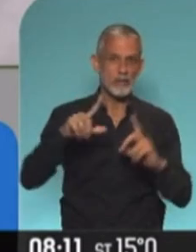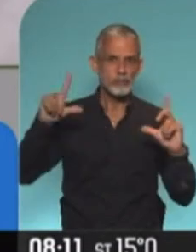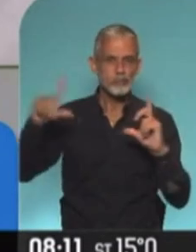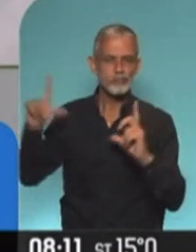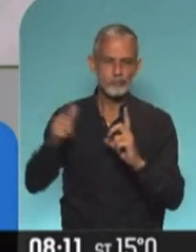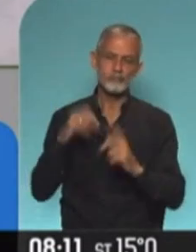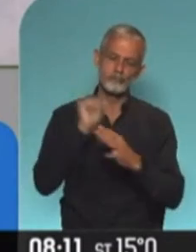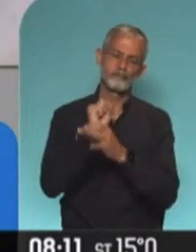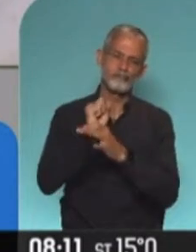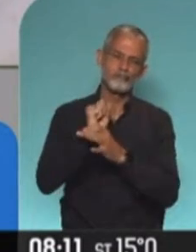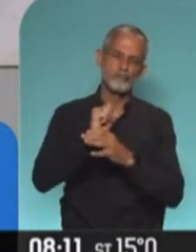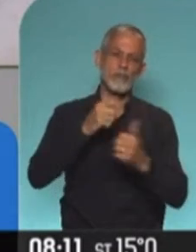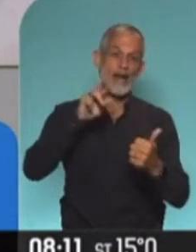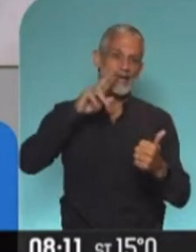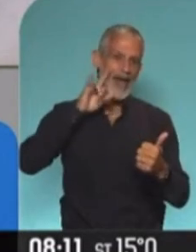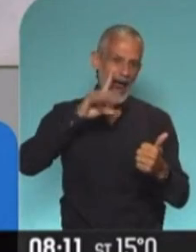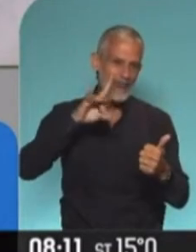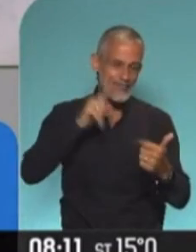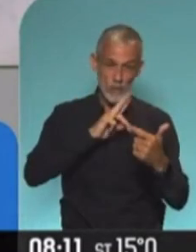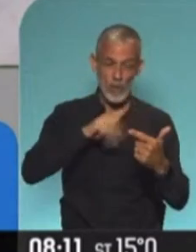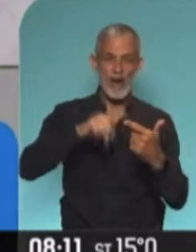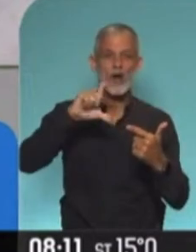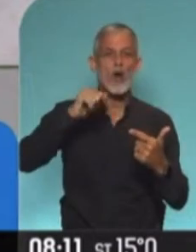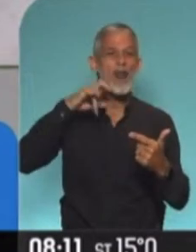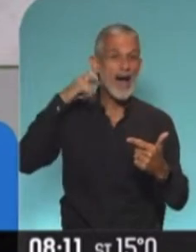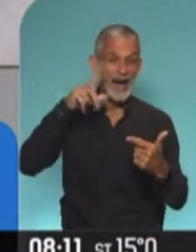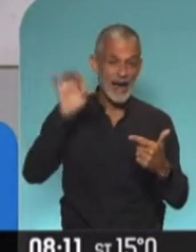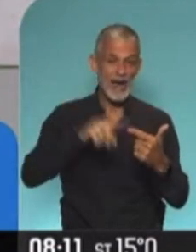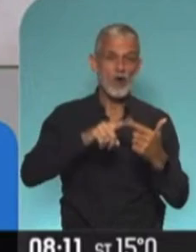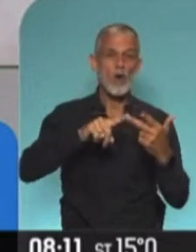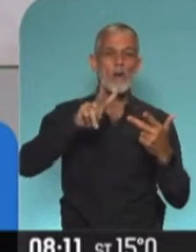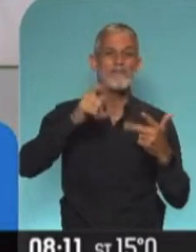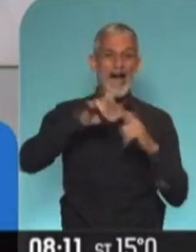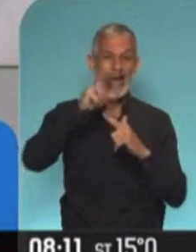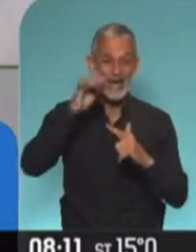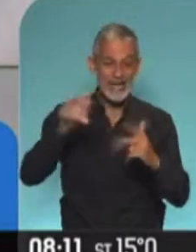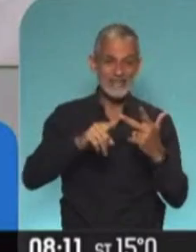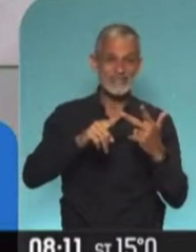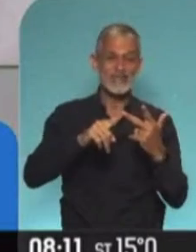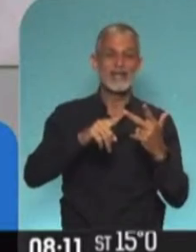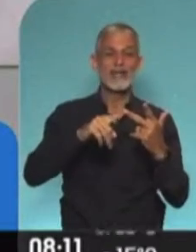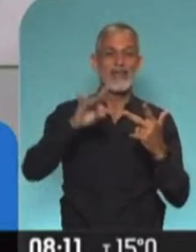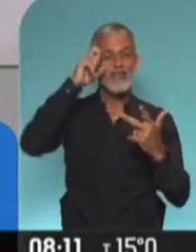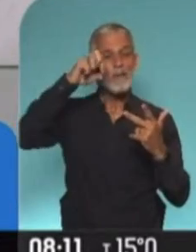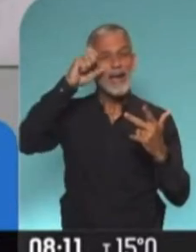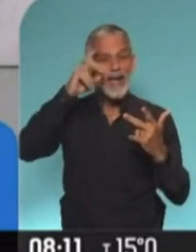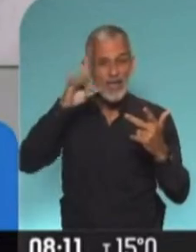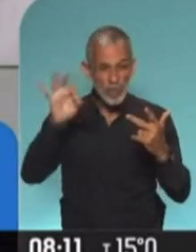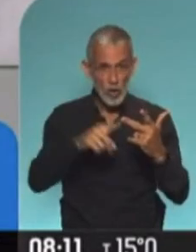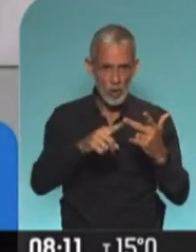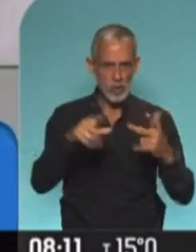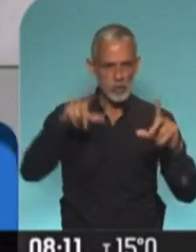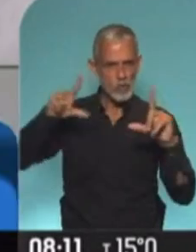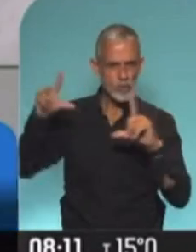músicos importantísimos como Susana Rinaldi, como José Colangelo, Cristina Vázquez, Roque de Pedro, entre otros. ¿Y cómo